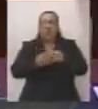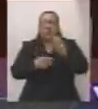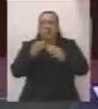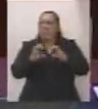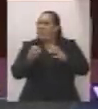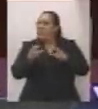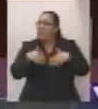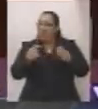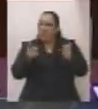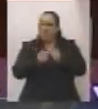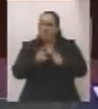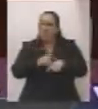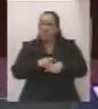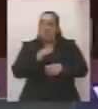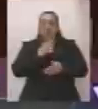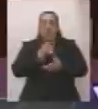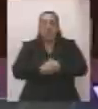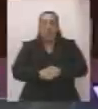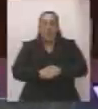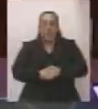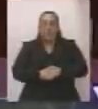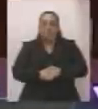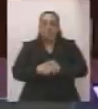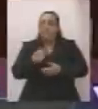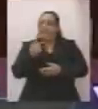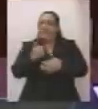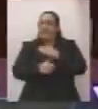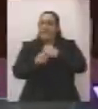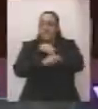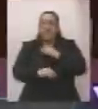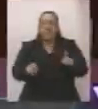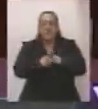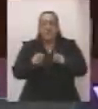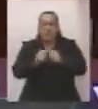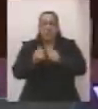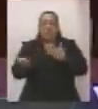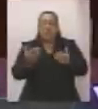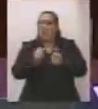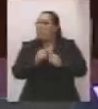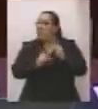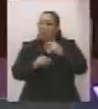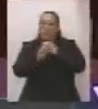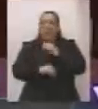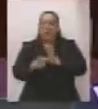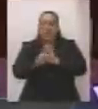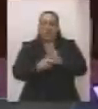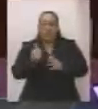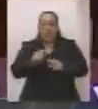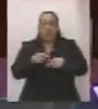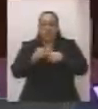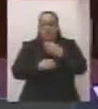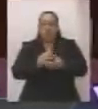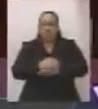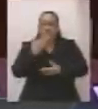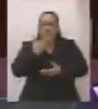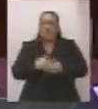efectivamente se van a poder acortar las desigualdades, no solo dentro del país, sino comparativamente con los países de la región y otras partes del